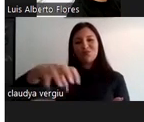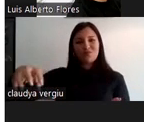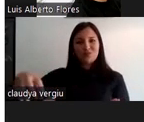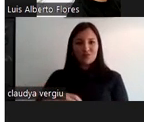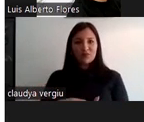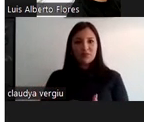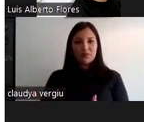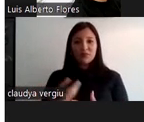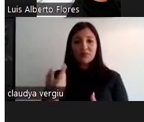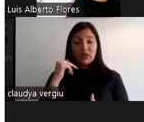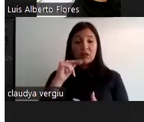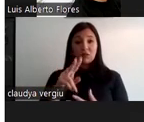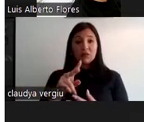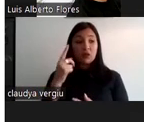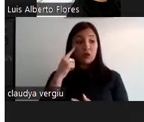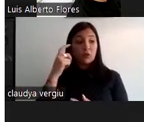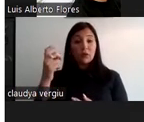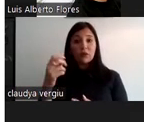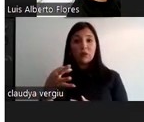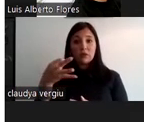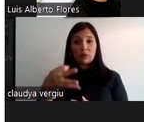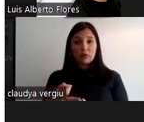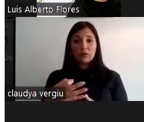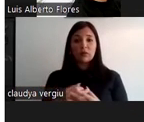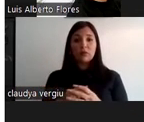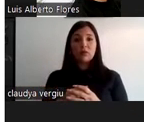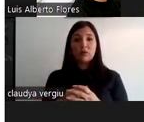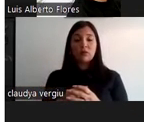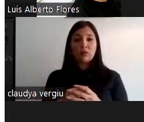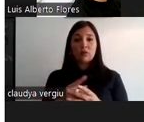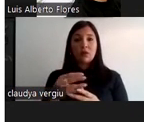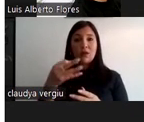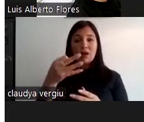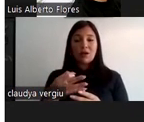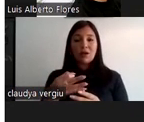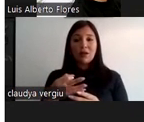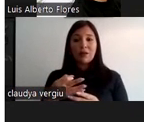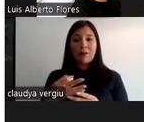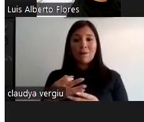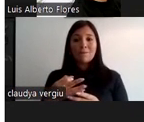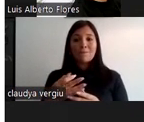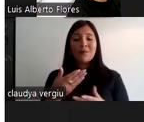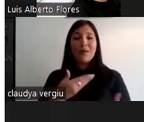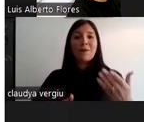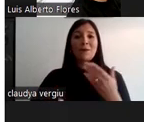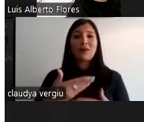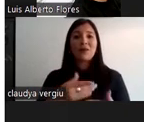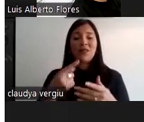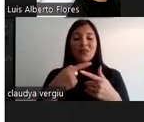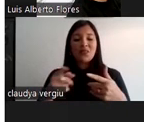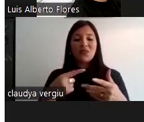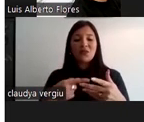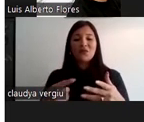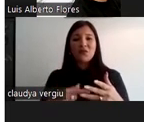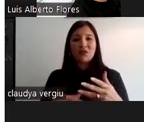acá un tema para tomar en cuenta en el servicio a brindar no entonces podríamos brindar una diferencia así